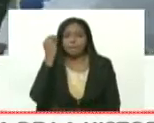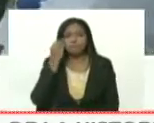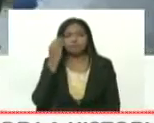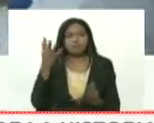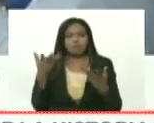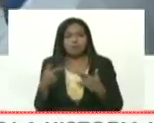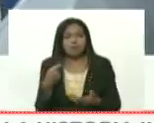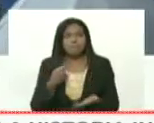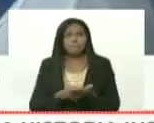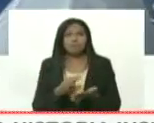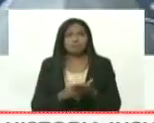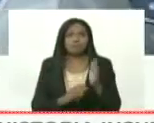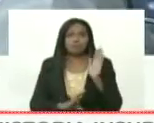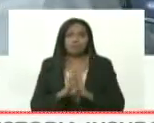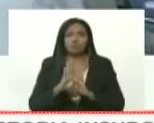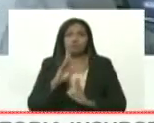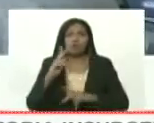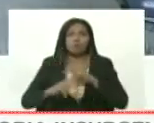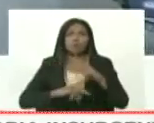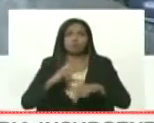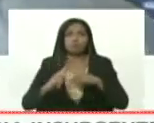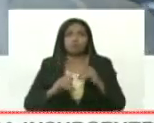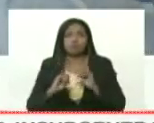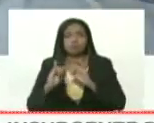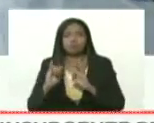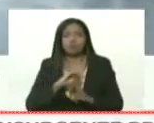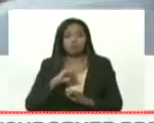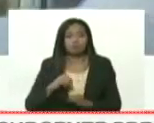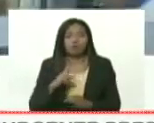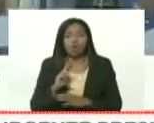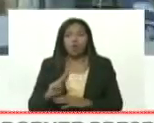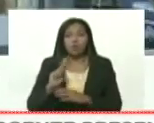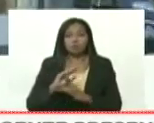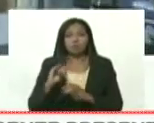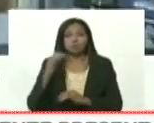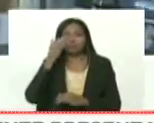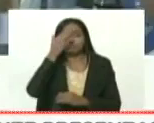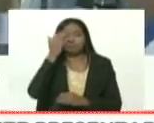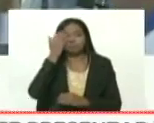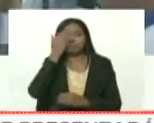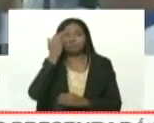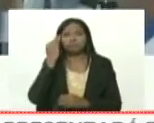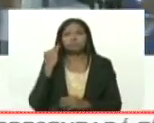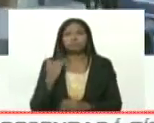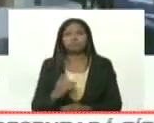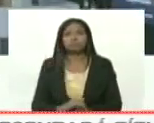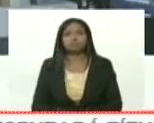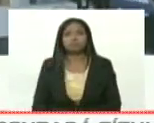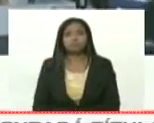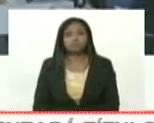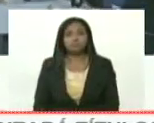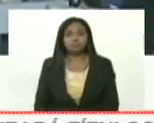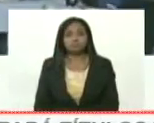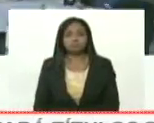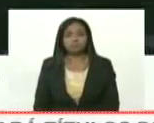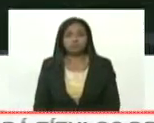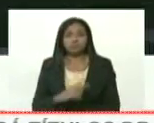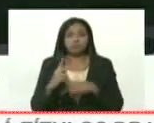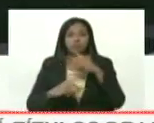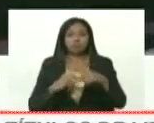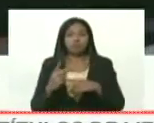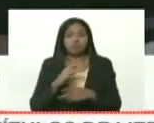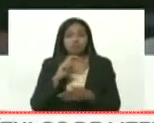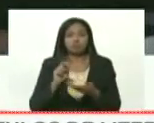alguna inversión para aumentar la producción? Ahí que para el uso de esta máquina llenadora, la producción